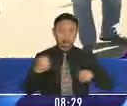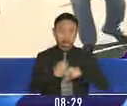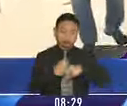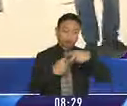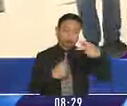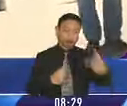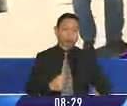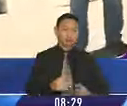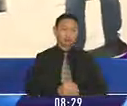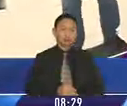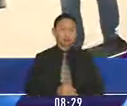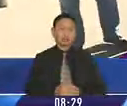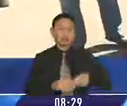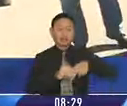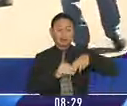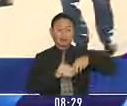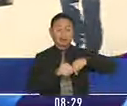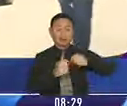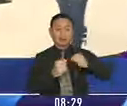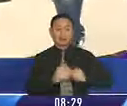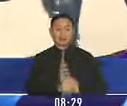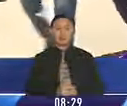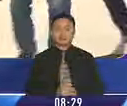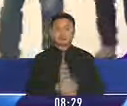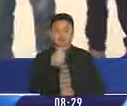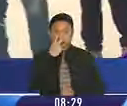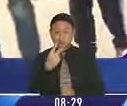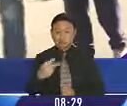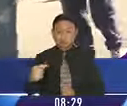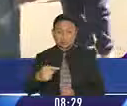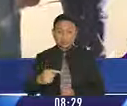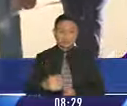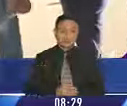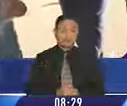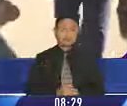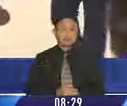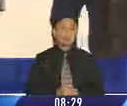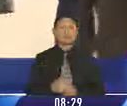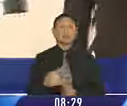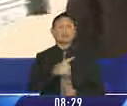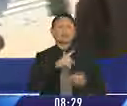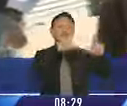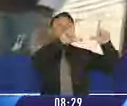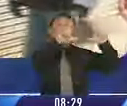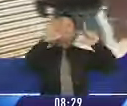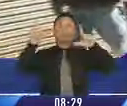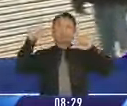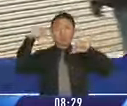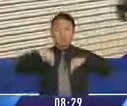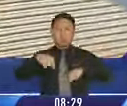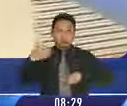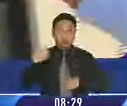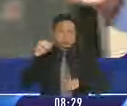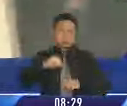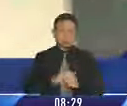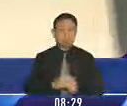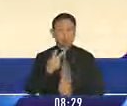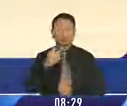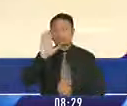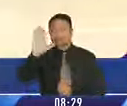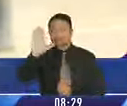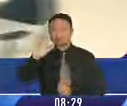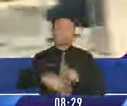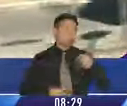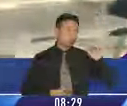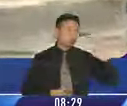atropellado, fue roto la pierna. Señalética, como nos damos cuenta, vamos avanzando. Claro. Señalética, como nos damos cuenta, existe. Es decir, existen los dos pare a los